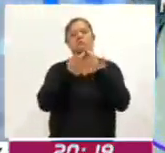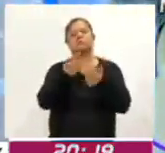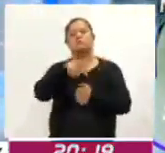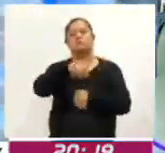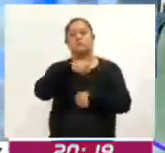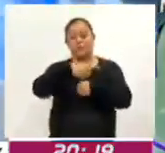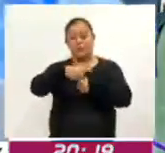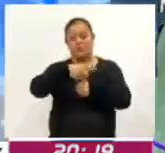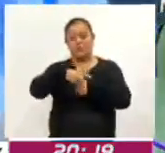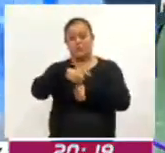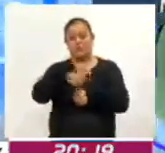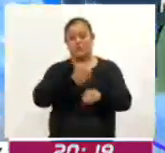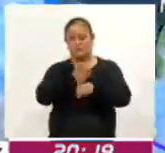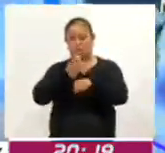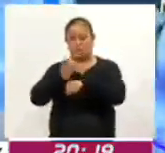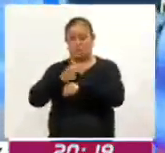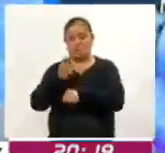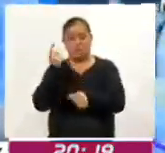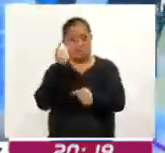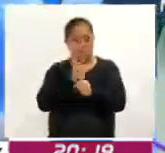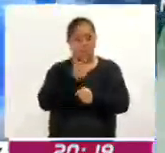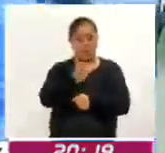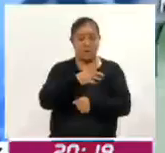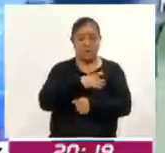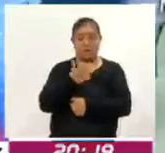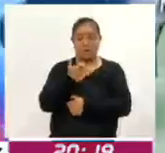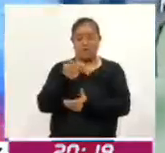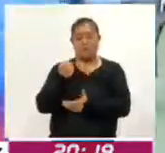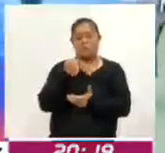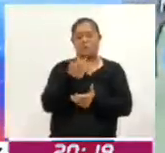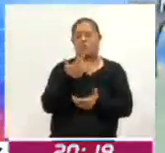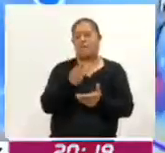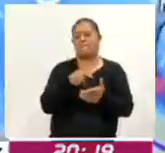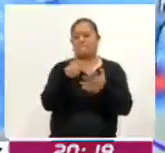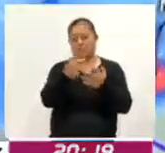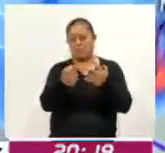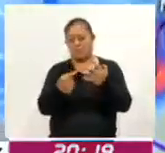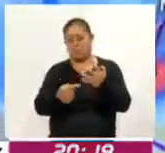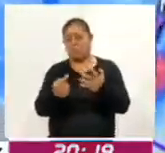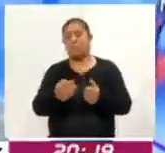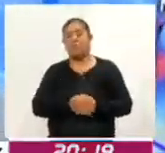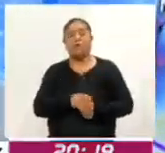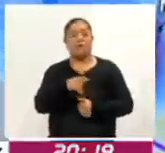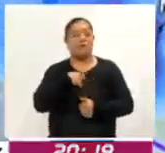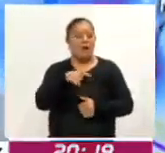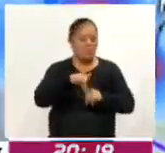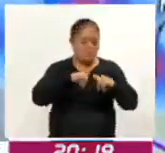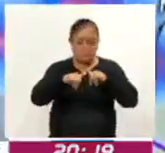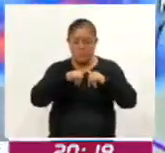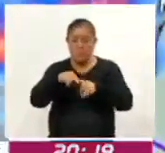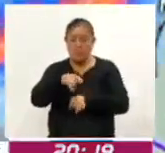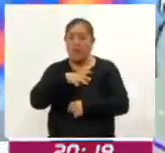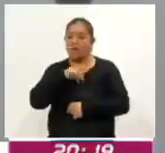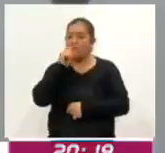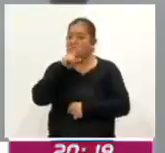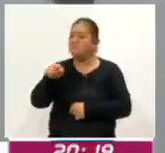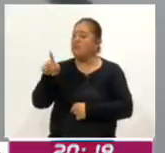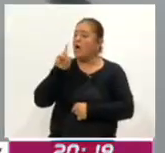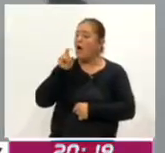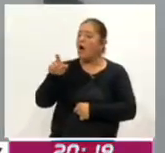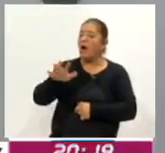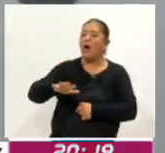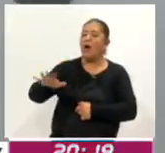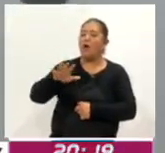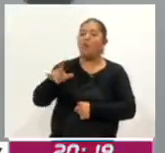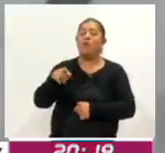las entidades federativas, identificó los recursos disponibles y elaboró un mapa de riesgo, además de padrones de purificadoras de agua, sistemas de